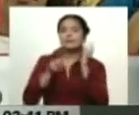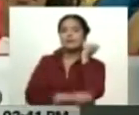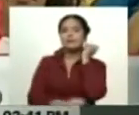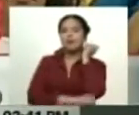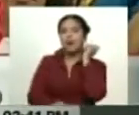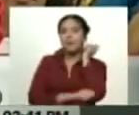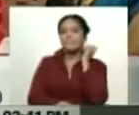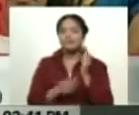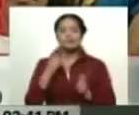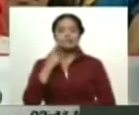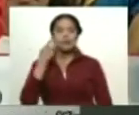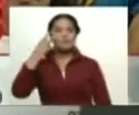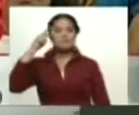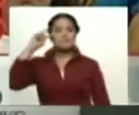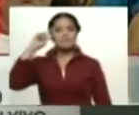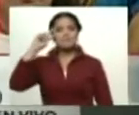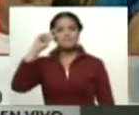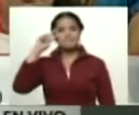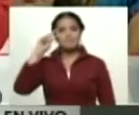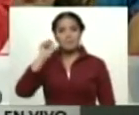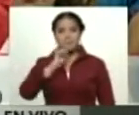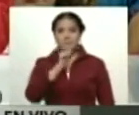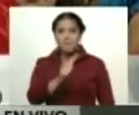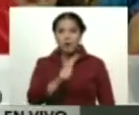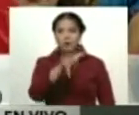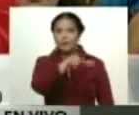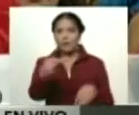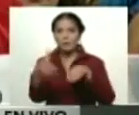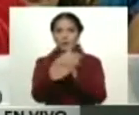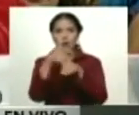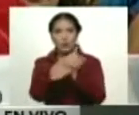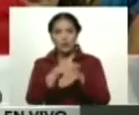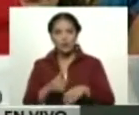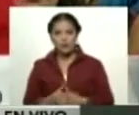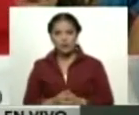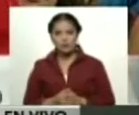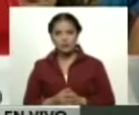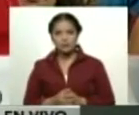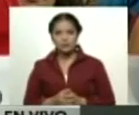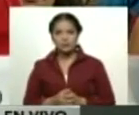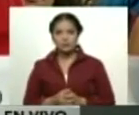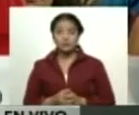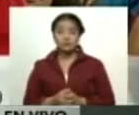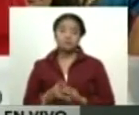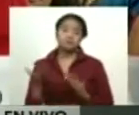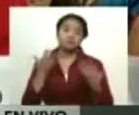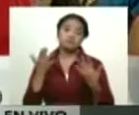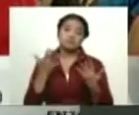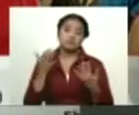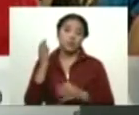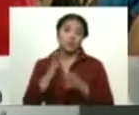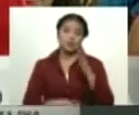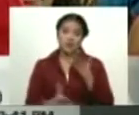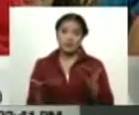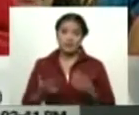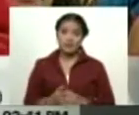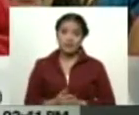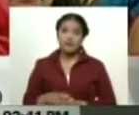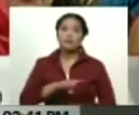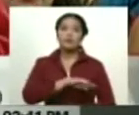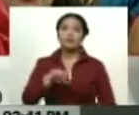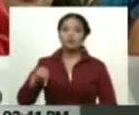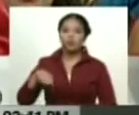de la picardía malévola de quienes gobernaban. Cualquier parecido con otras realidades no es casualidad.